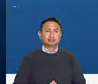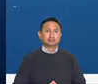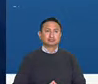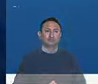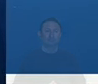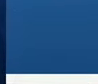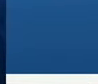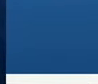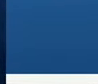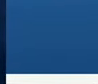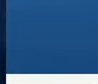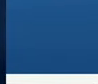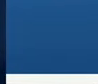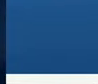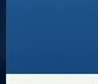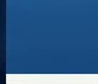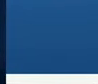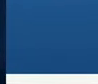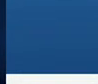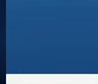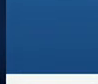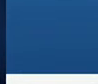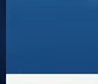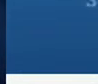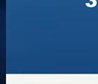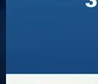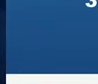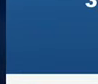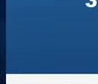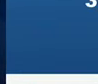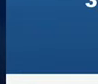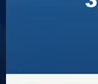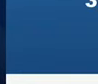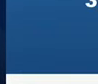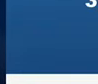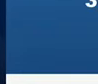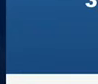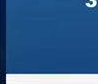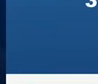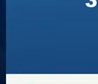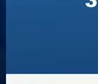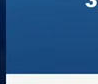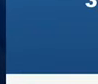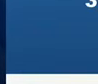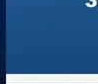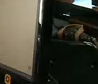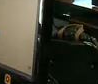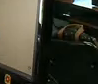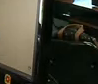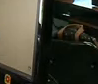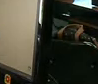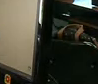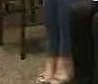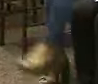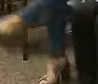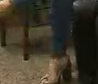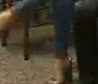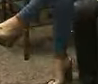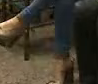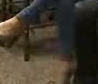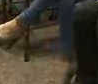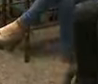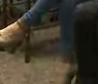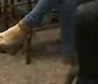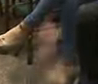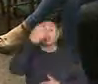4.013 son escuelas, 63 universidades y 304 infraestructuras de otro tipo. Por esta razón, el Ministerio